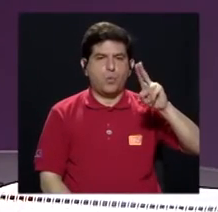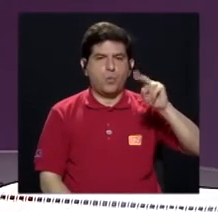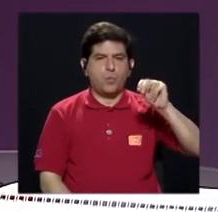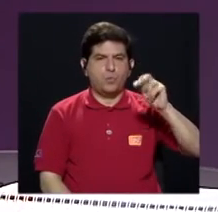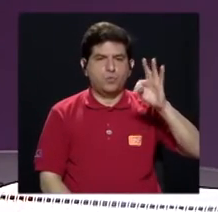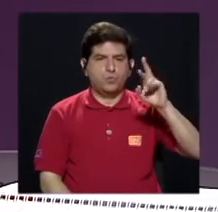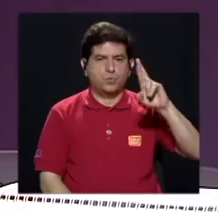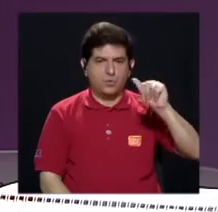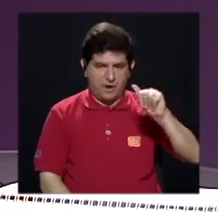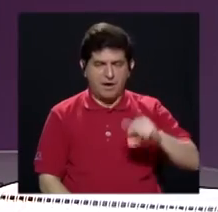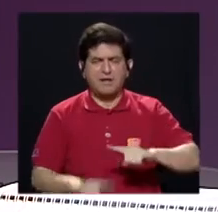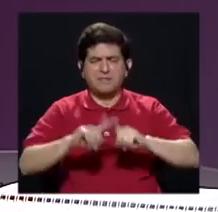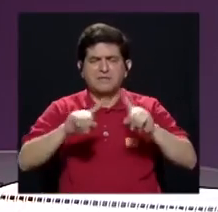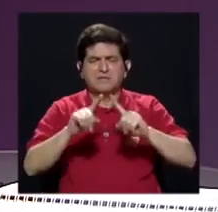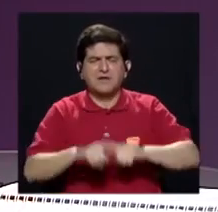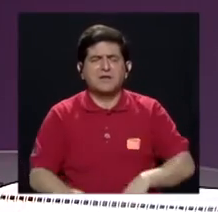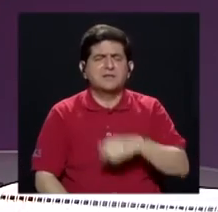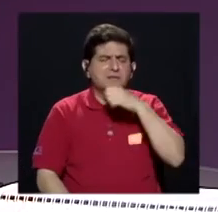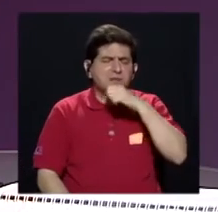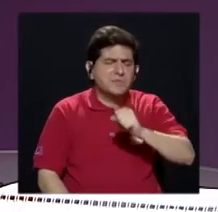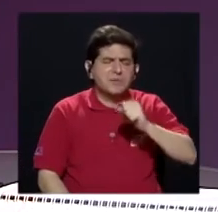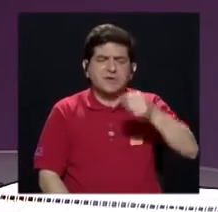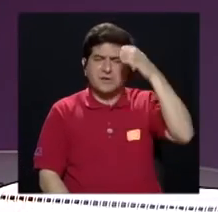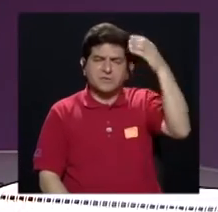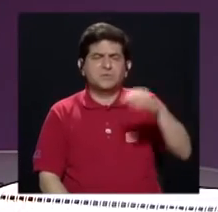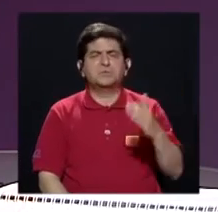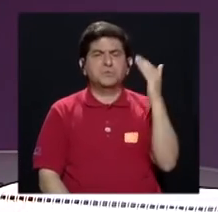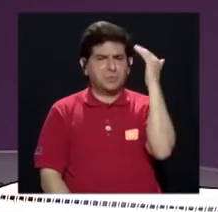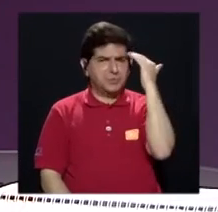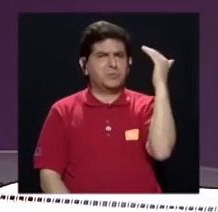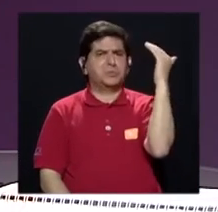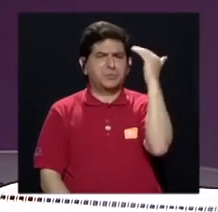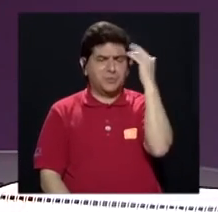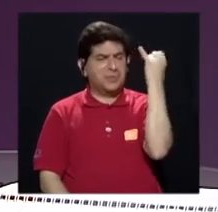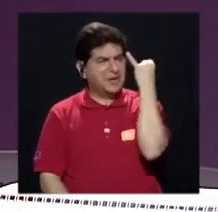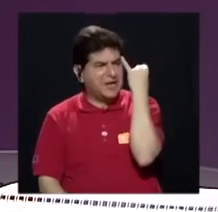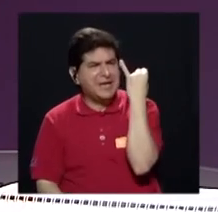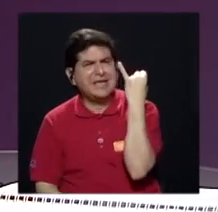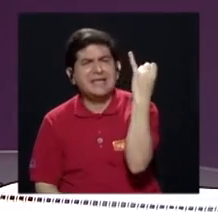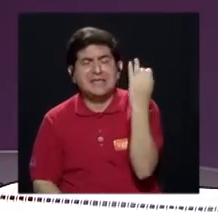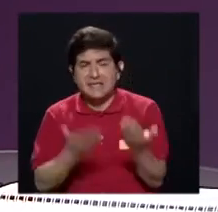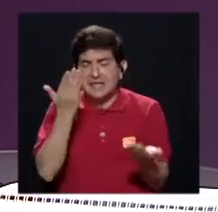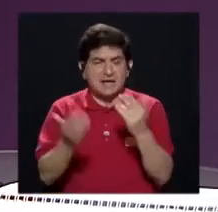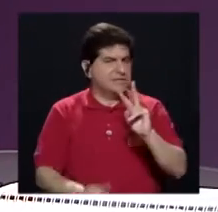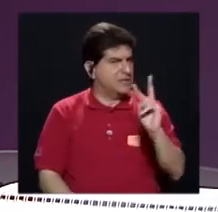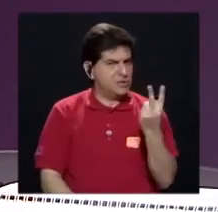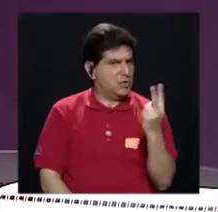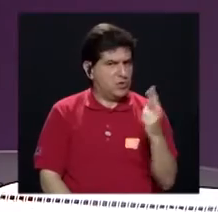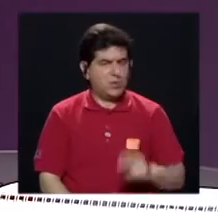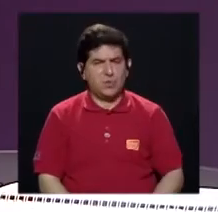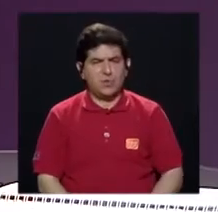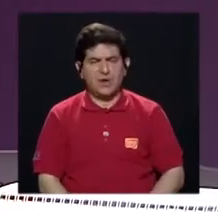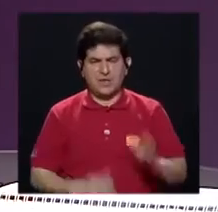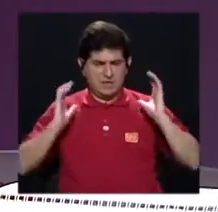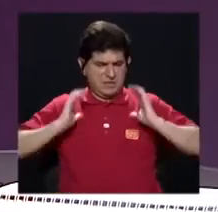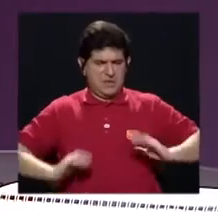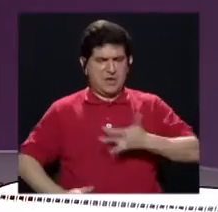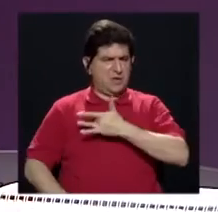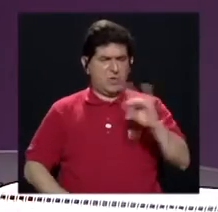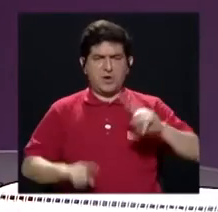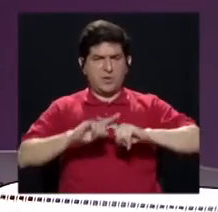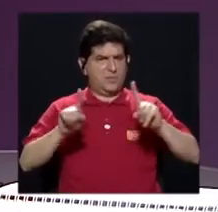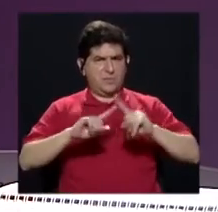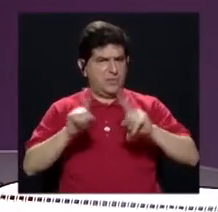culturas, que sabias, ¿cierto?, que tenían una noción no tan dual, ¿no?, de cuerpo y alma, sino de